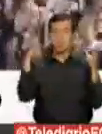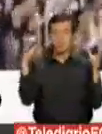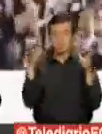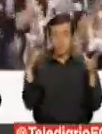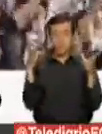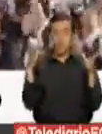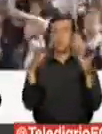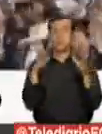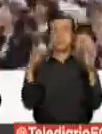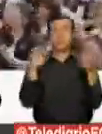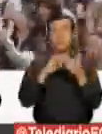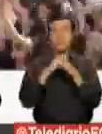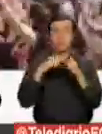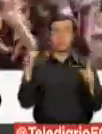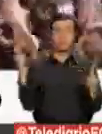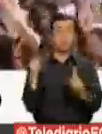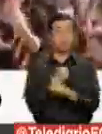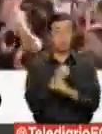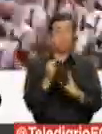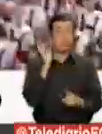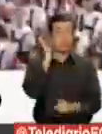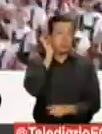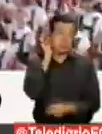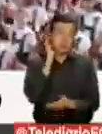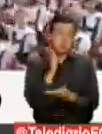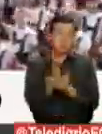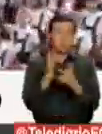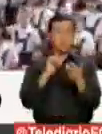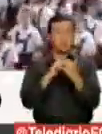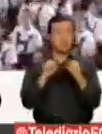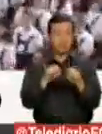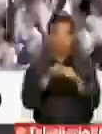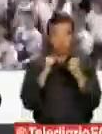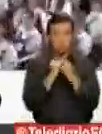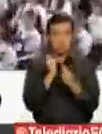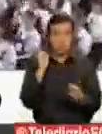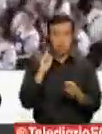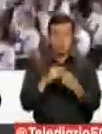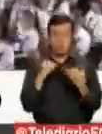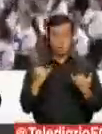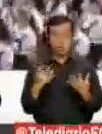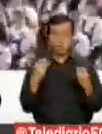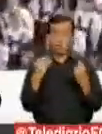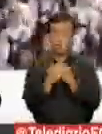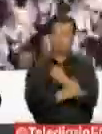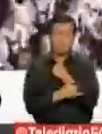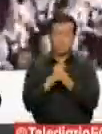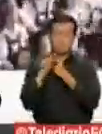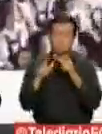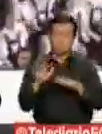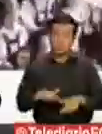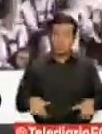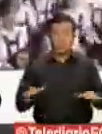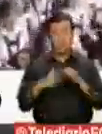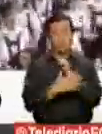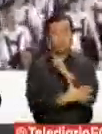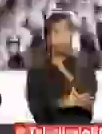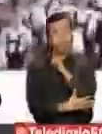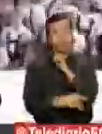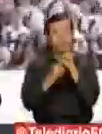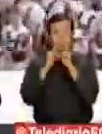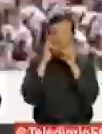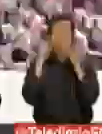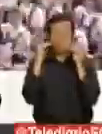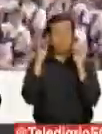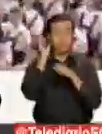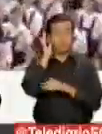el creciente problema de la violencia contra la mujer, un problema social que afecta por igual a países y poblaciones pobres y ricas.